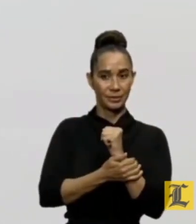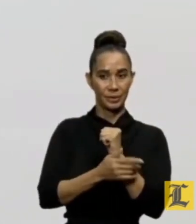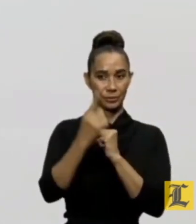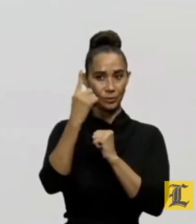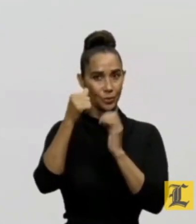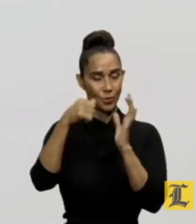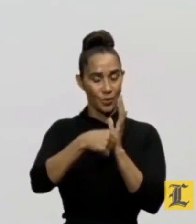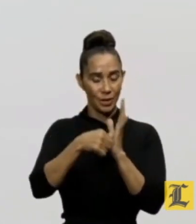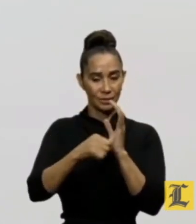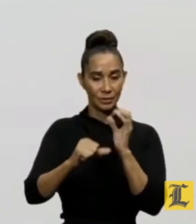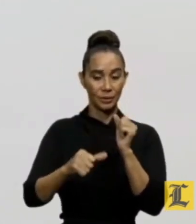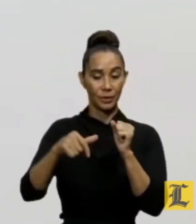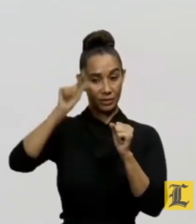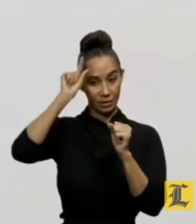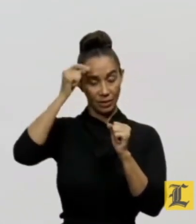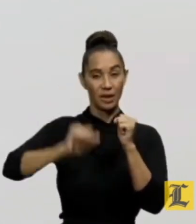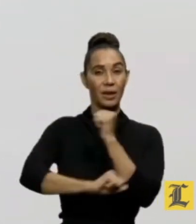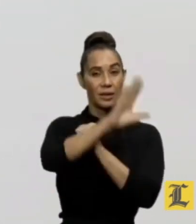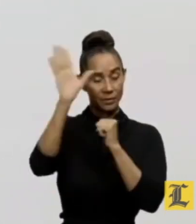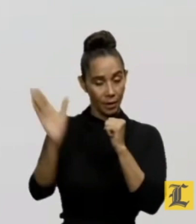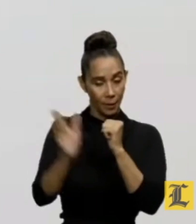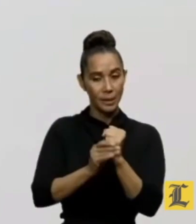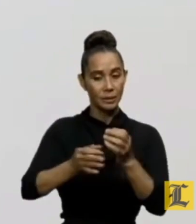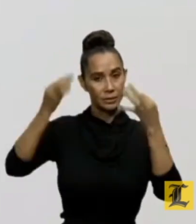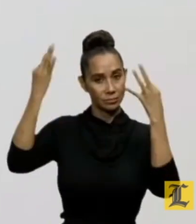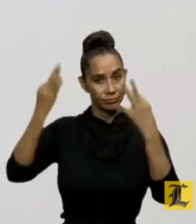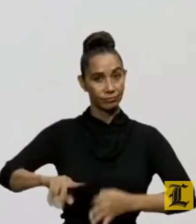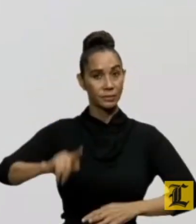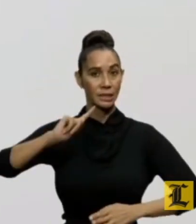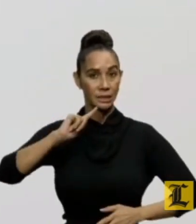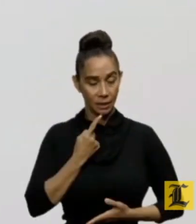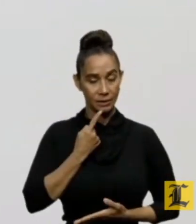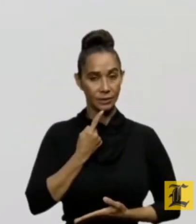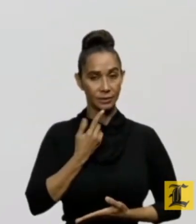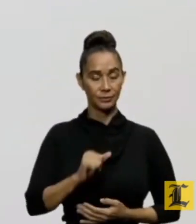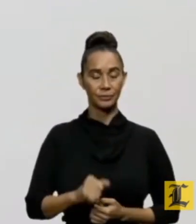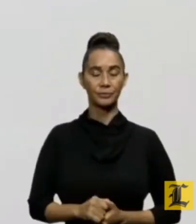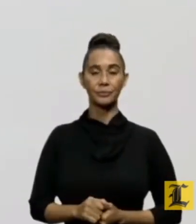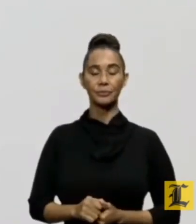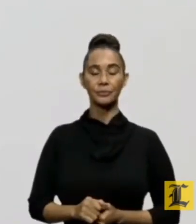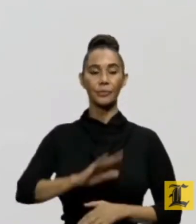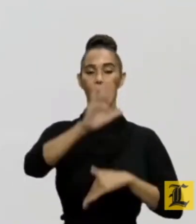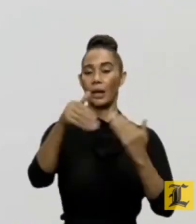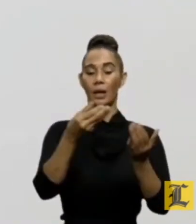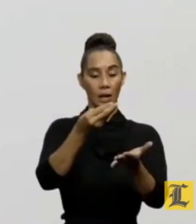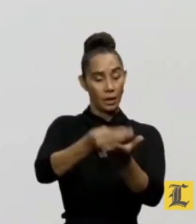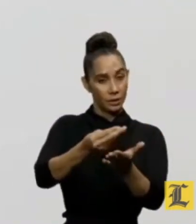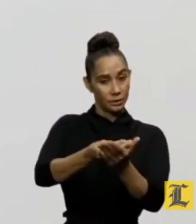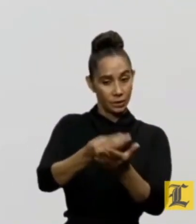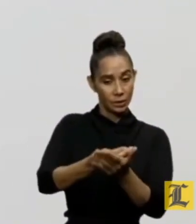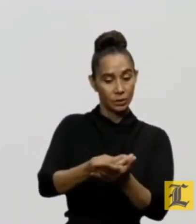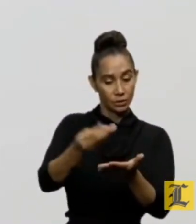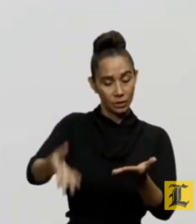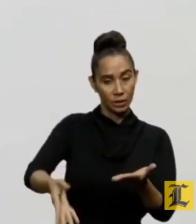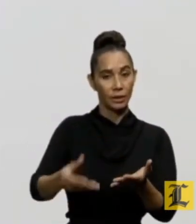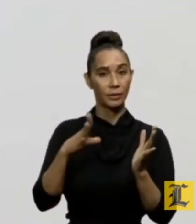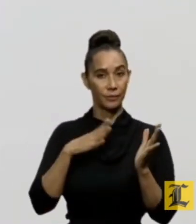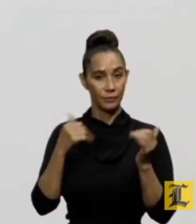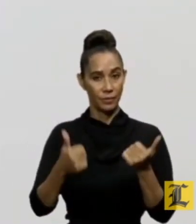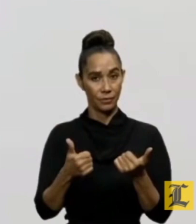que haber transparencia y que las cosas sean que cada chelito se gaste bien.